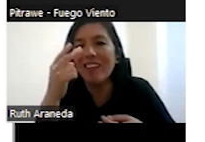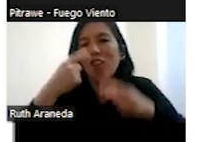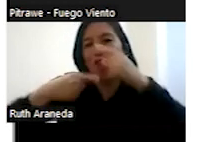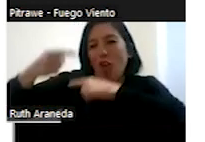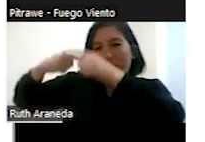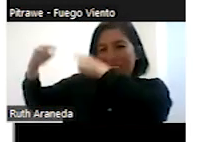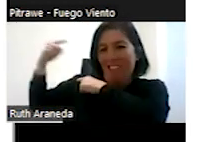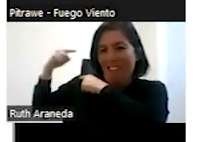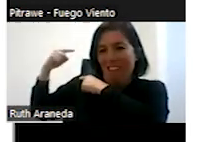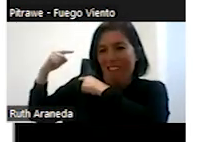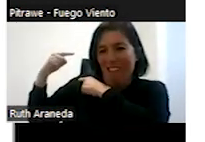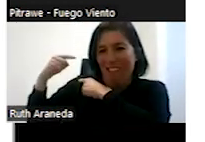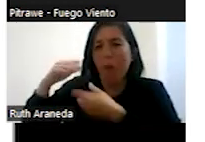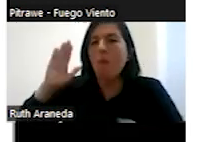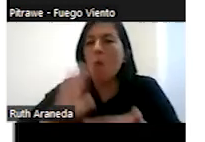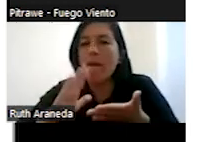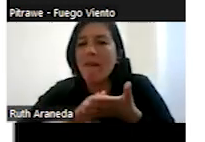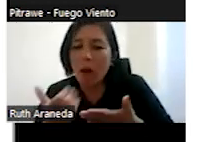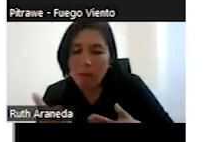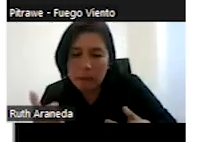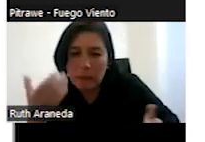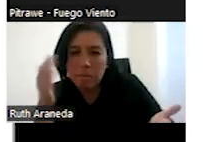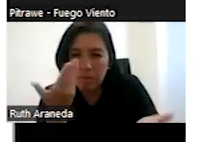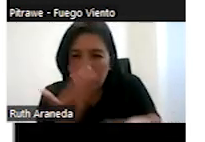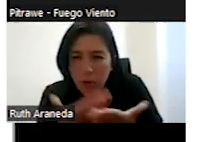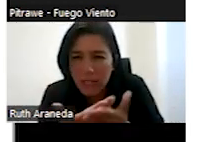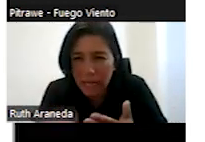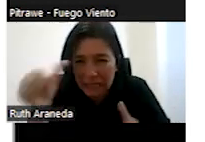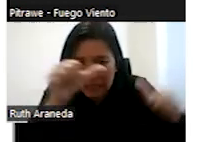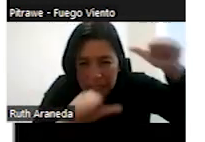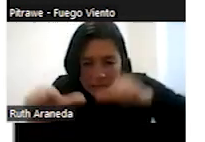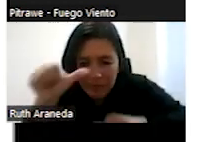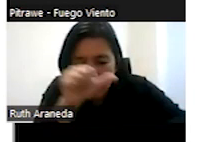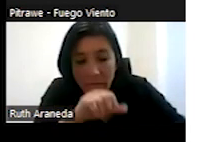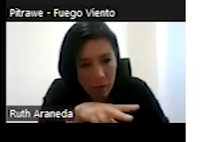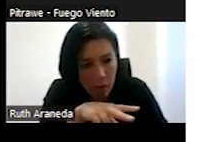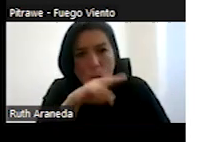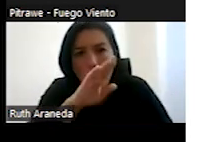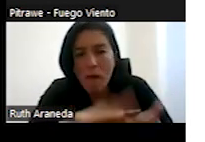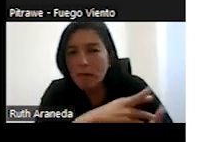y químico mucho más preciso en cuanto a la alimentación de los individuos.